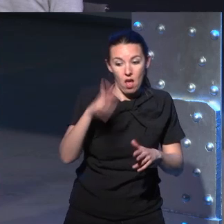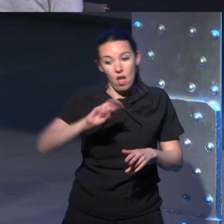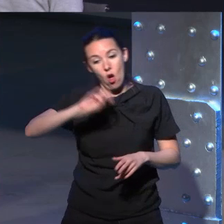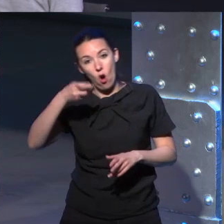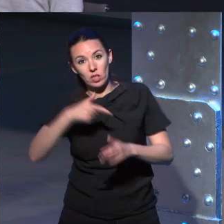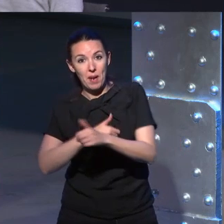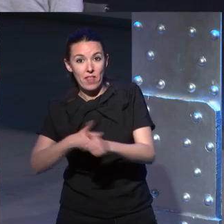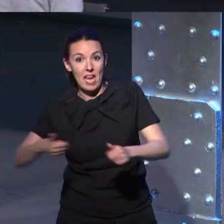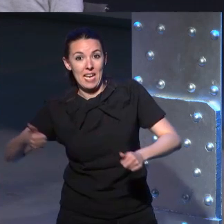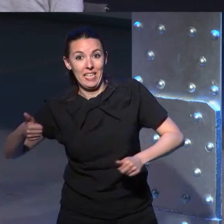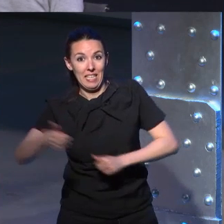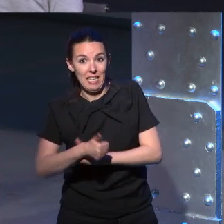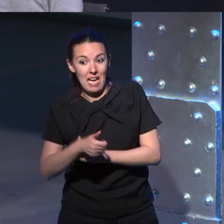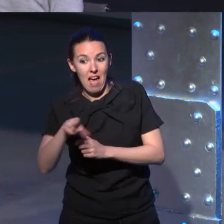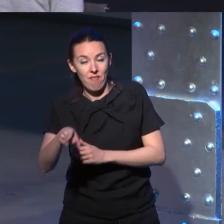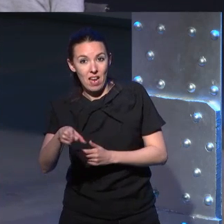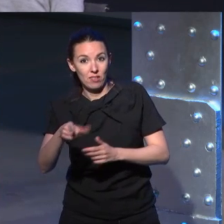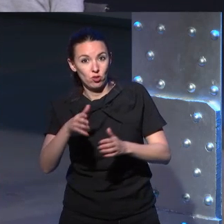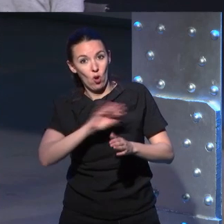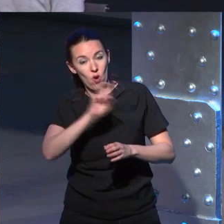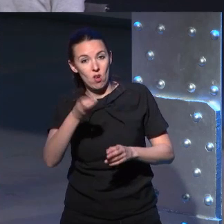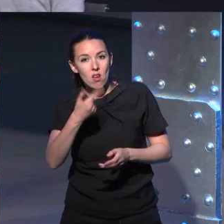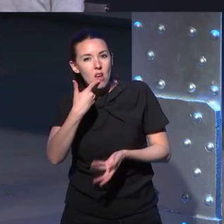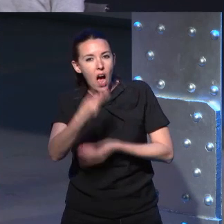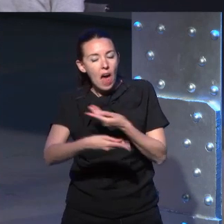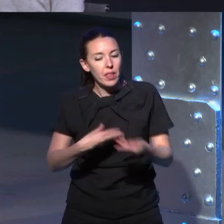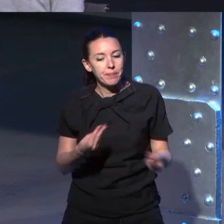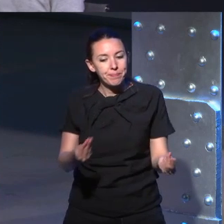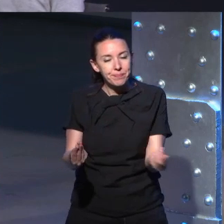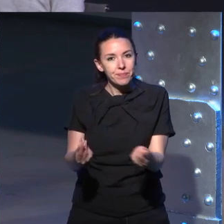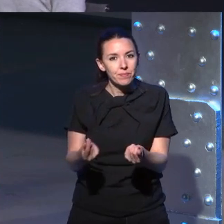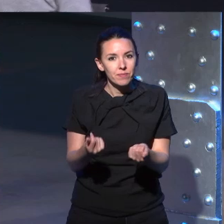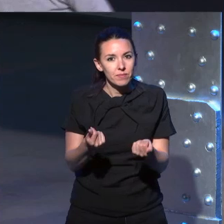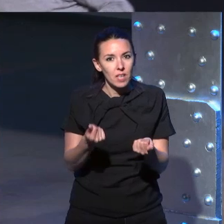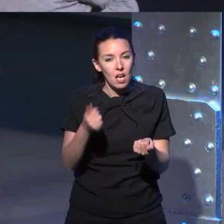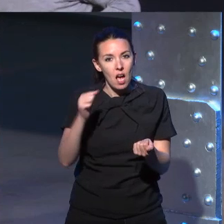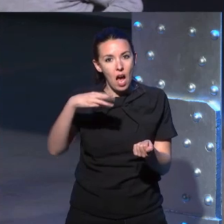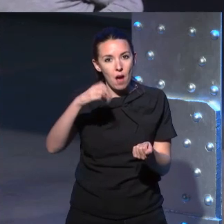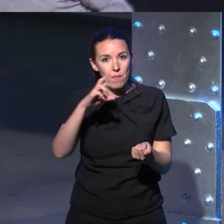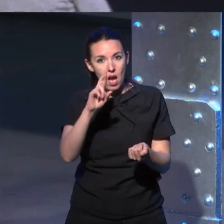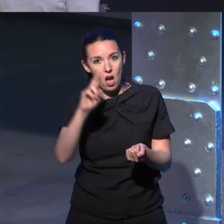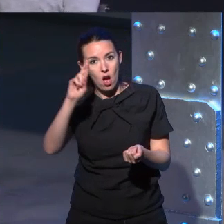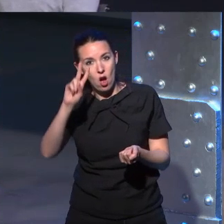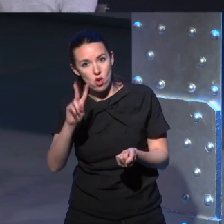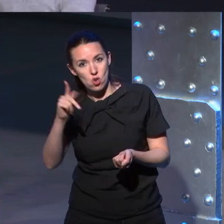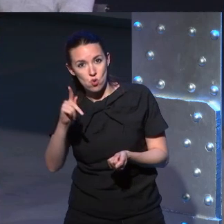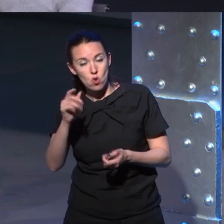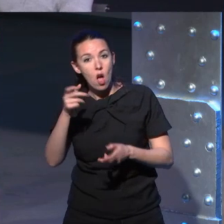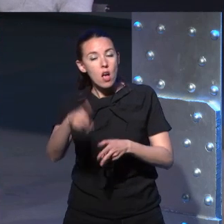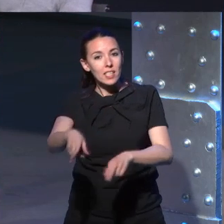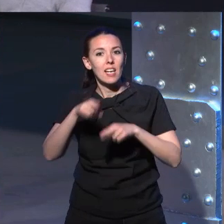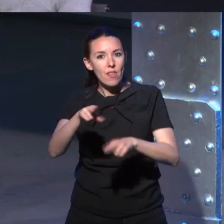también. Y es que, y que hace barruntar que Amaruk, cazador de lobos